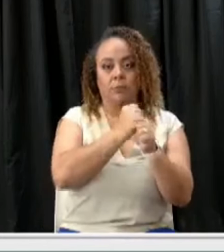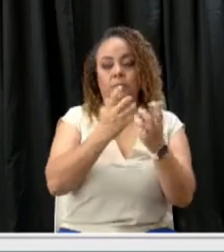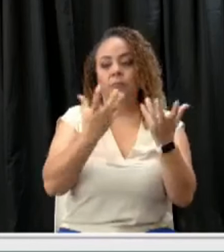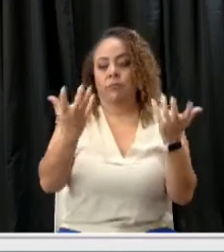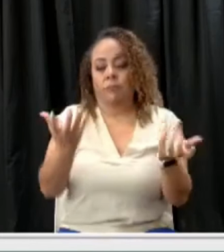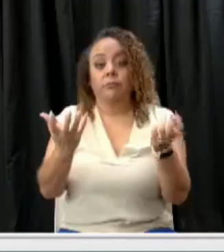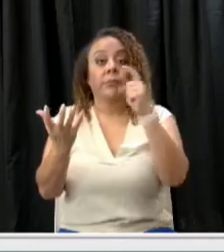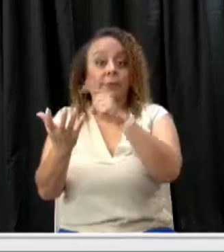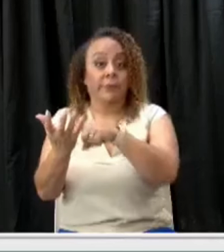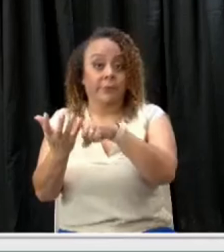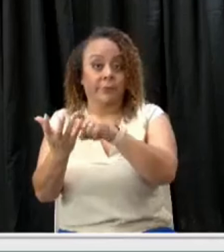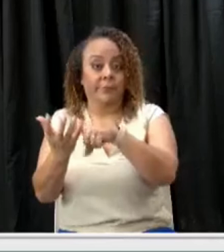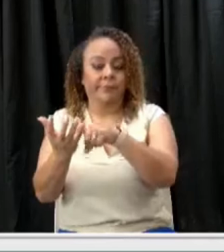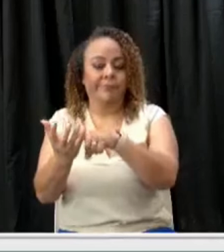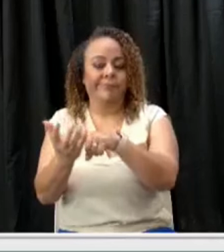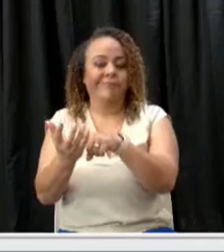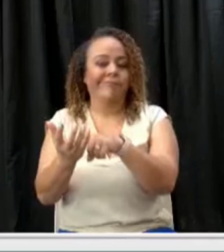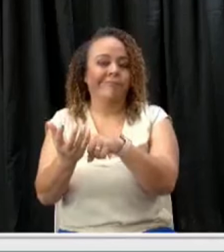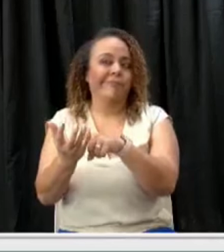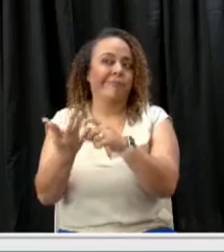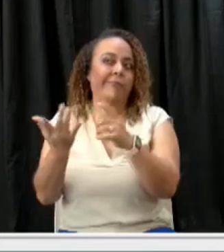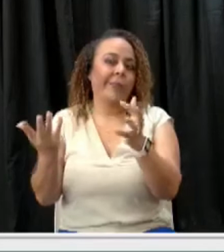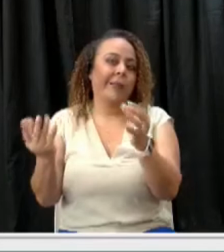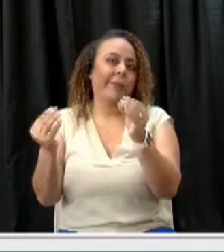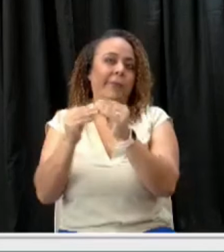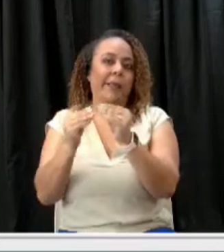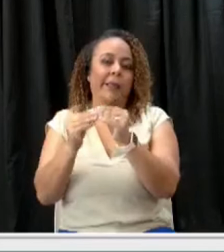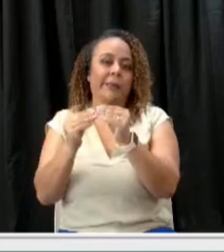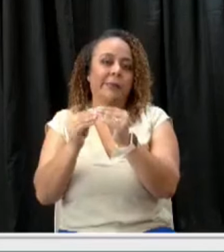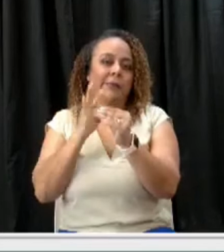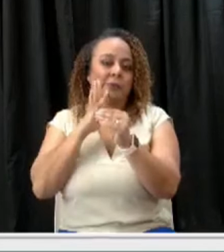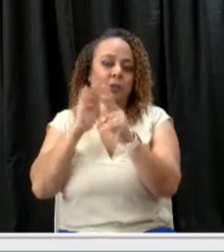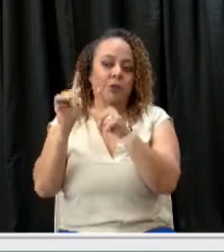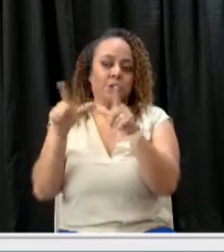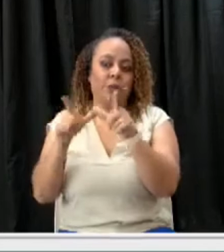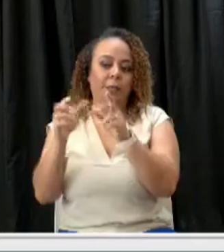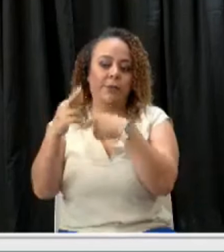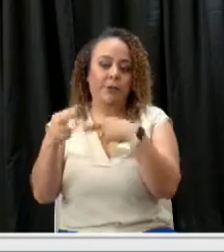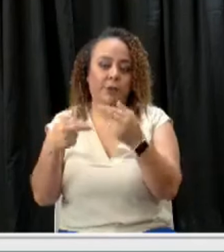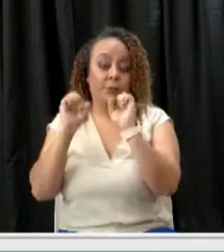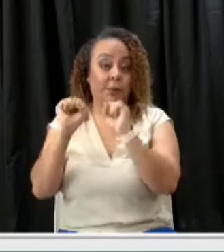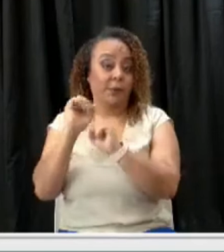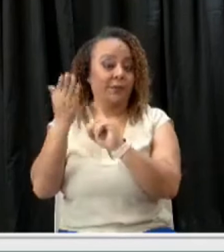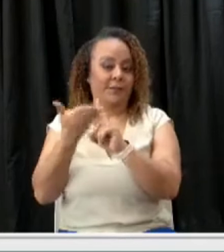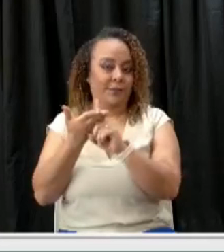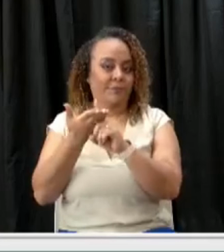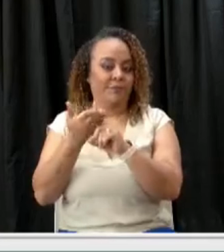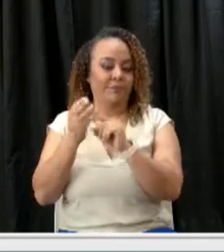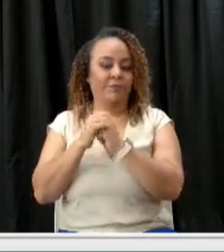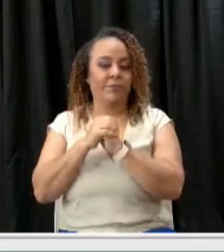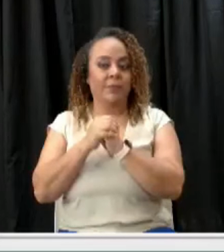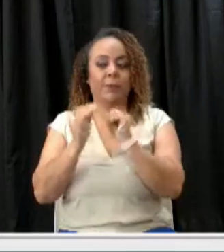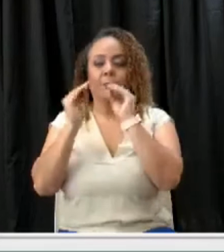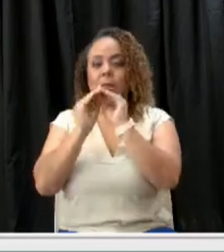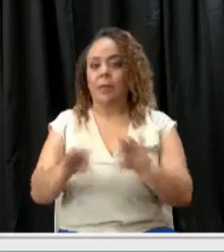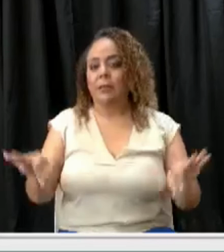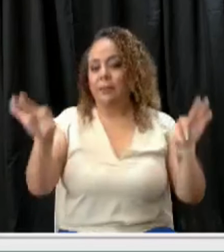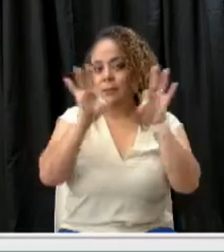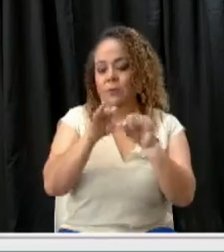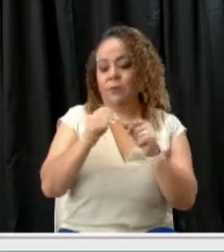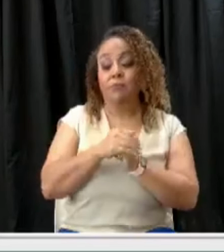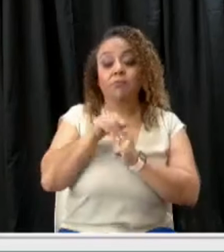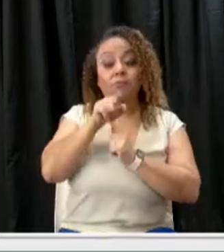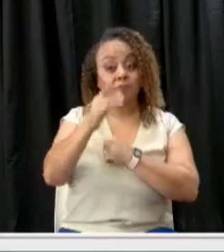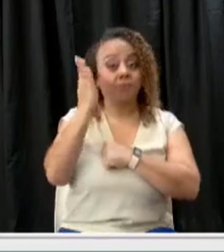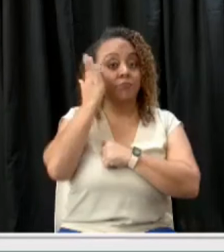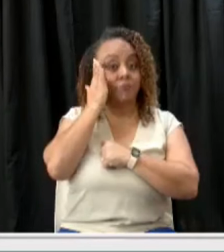y aquellas más que estamos hablando de zonas o regiones que pueden estar afectando. Lo más importante aquí es tomar en